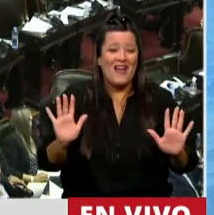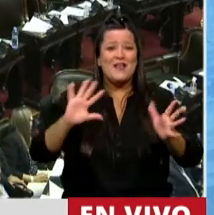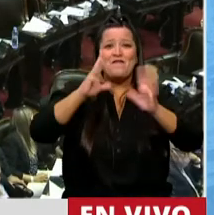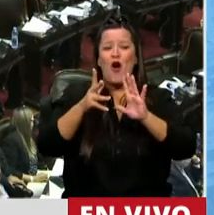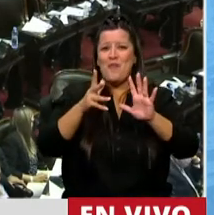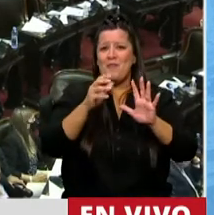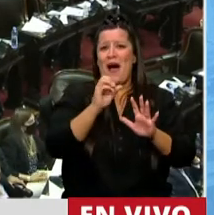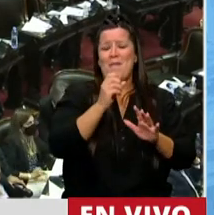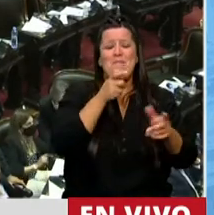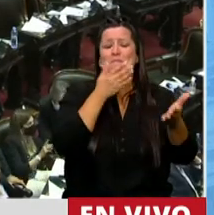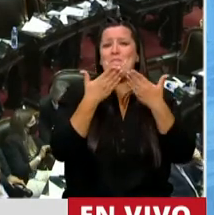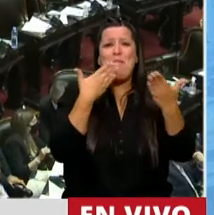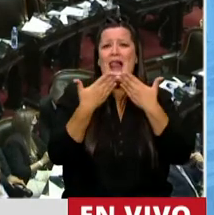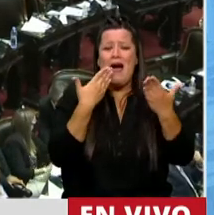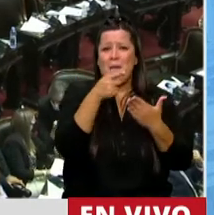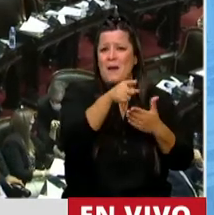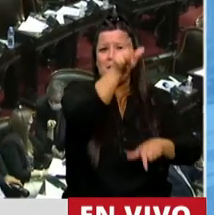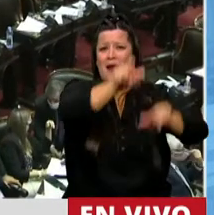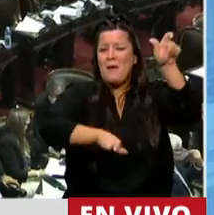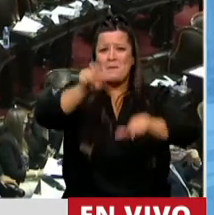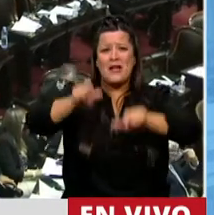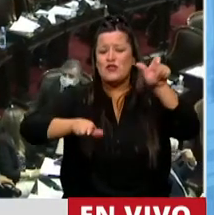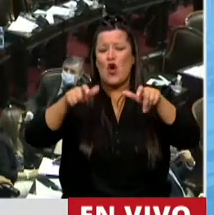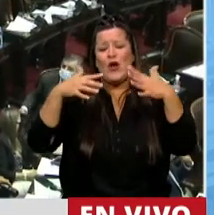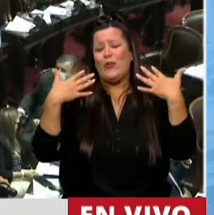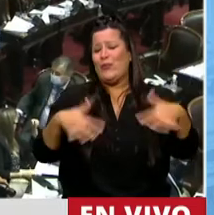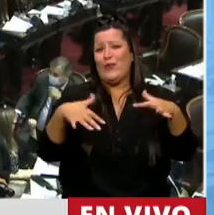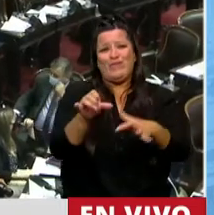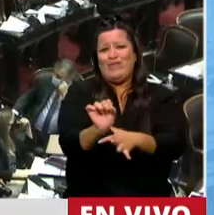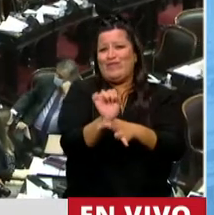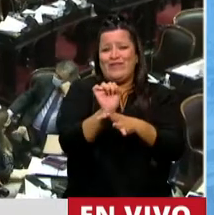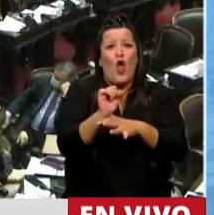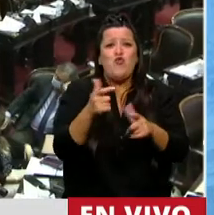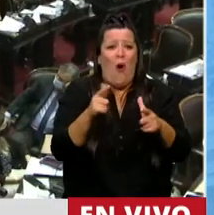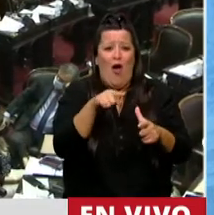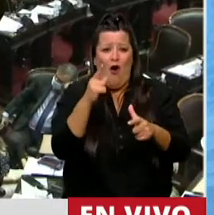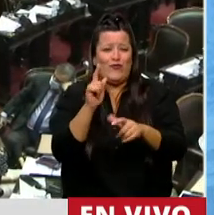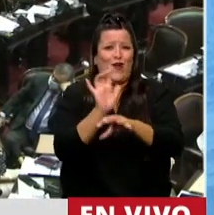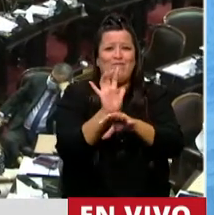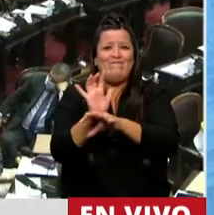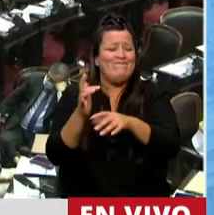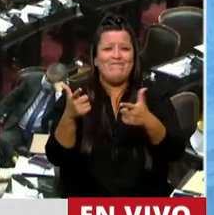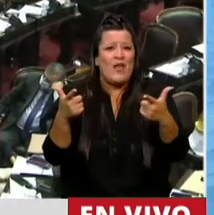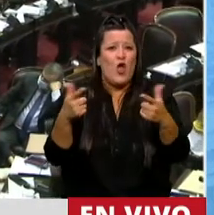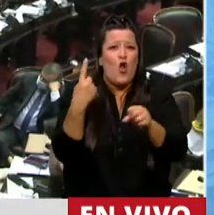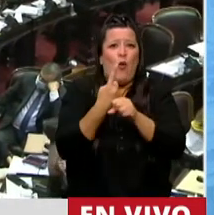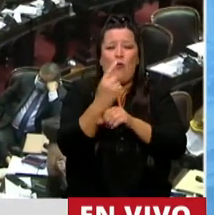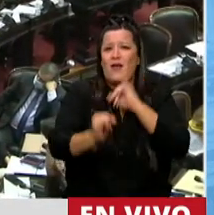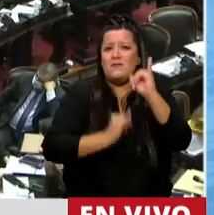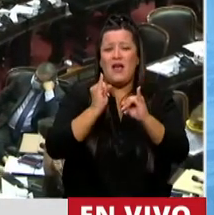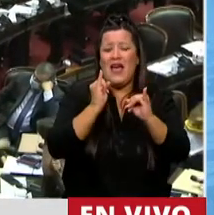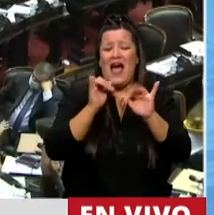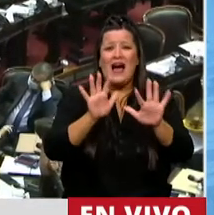adjetivos que podamos buscar para describir un hecho de